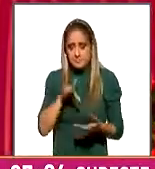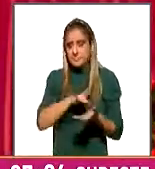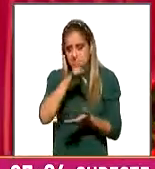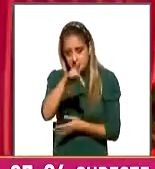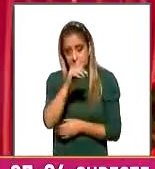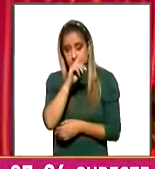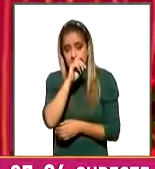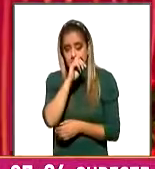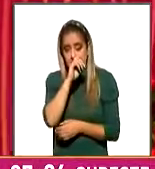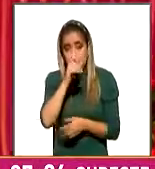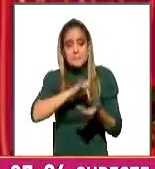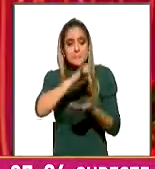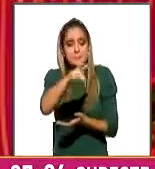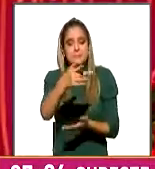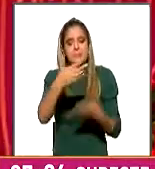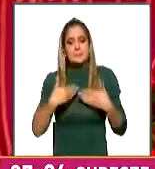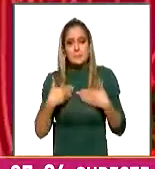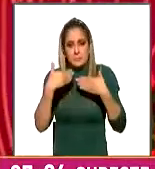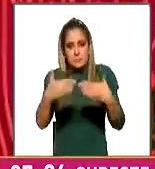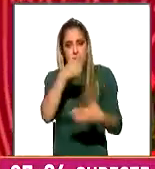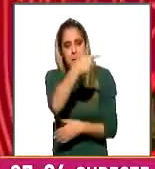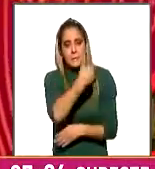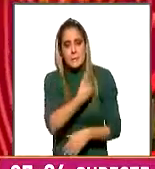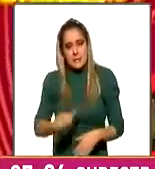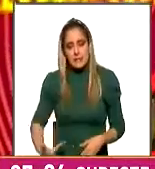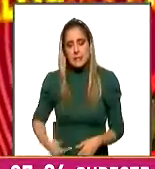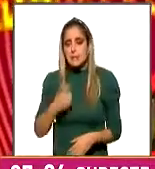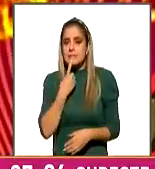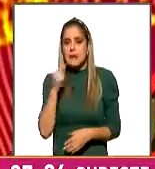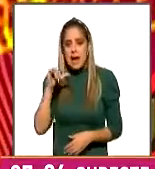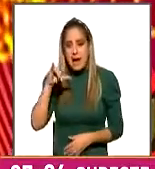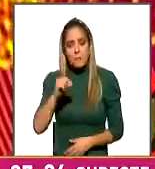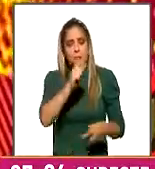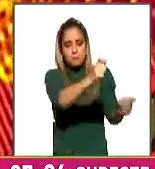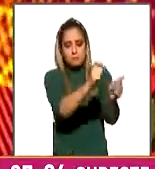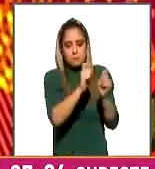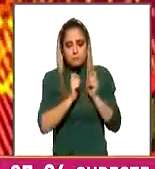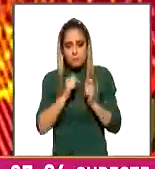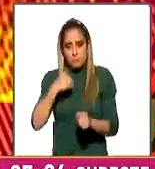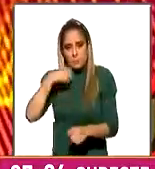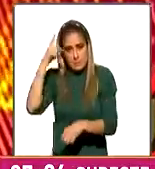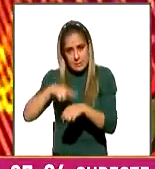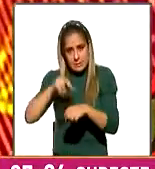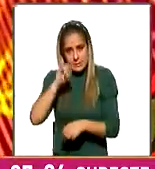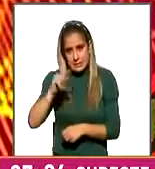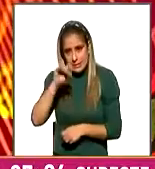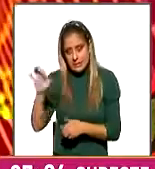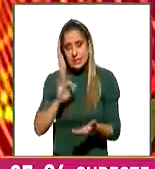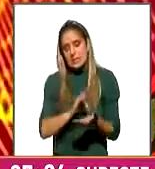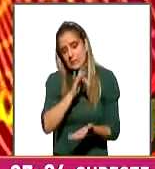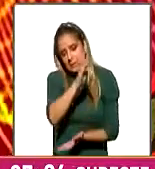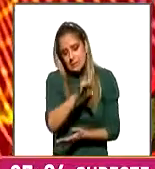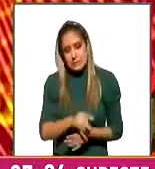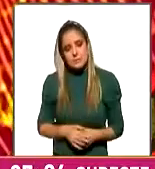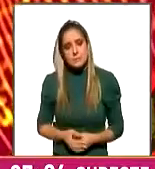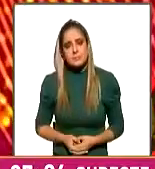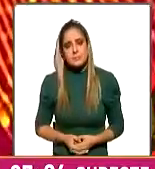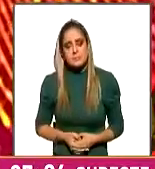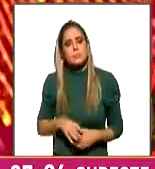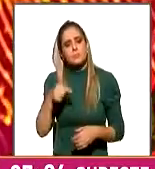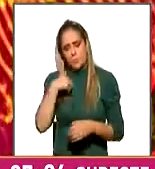estás conociendo al ISSSTE. ¿Cómo lo encontraste, Pedro? Gracias, Guadalupe. Primero, pues, agradecer la confianza del señor presidente